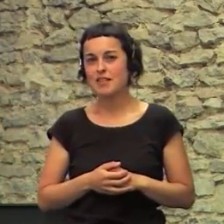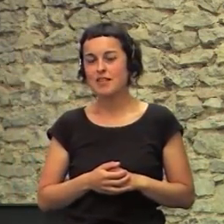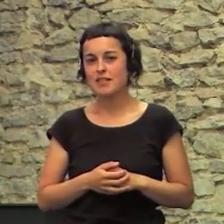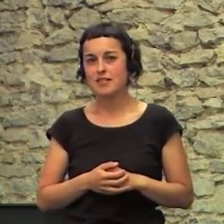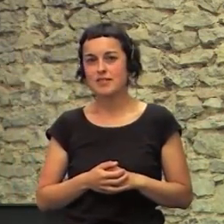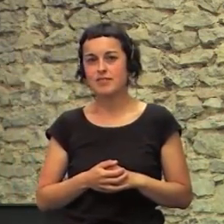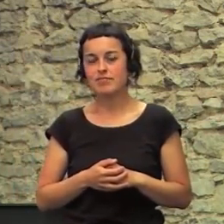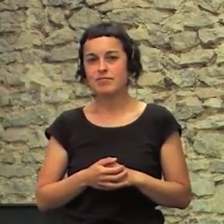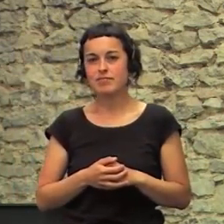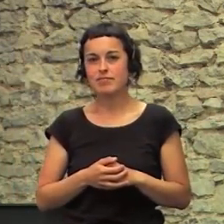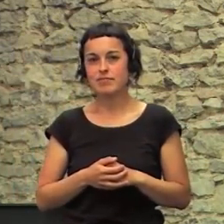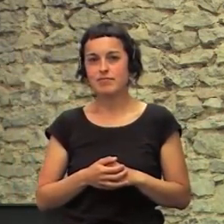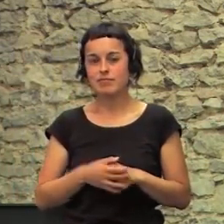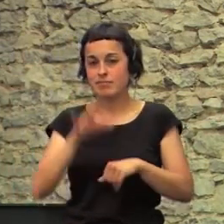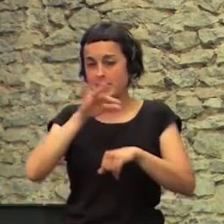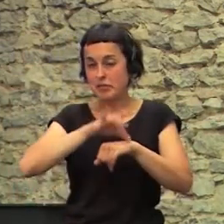hiperplasia suprarrenal congénita,